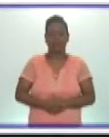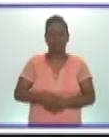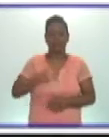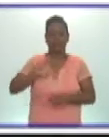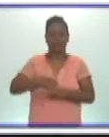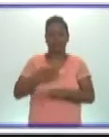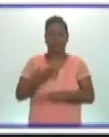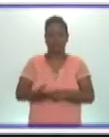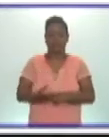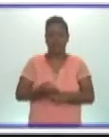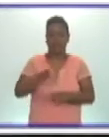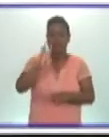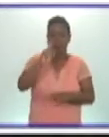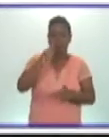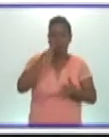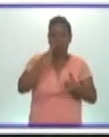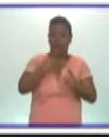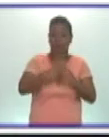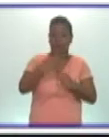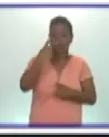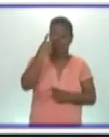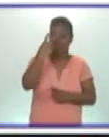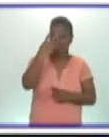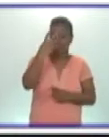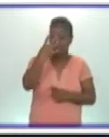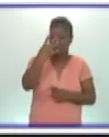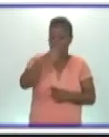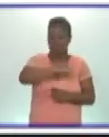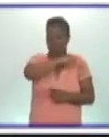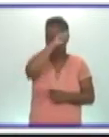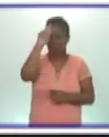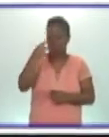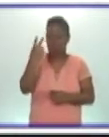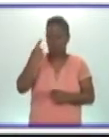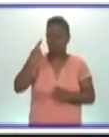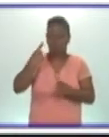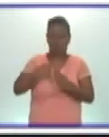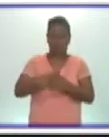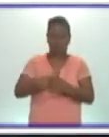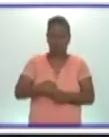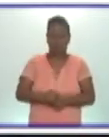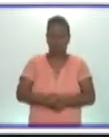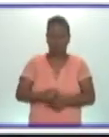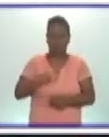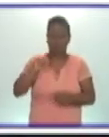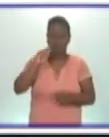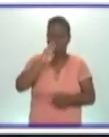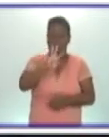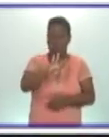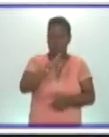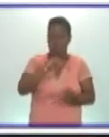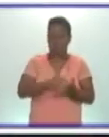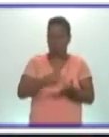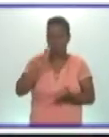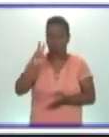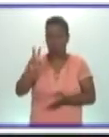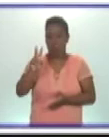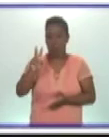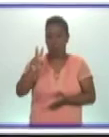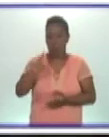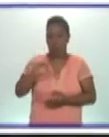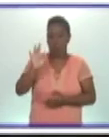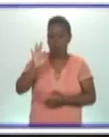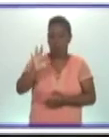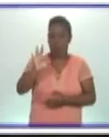término del polinomio. Primero multiplicamos los coeficientes. 4 por más